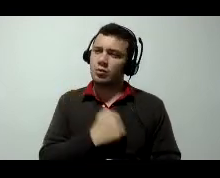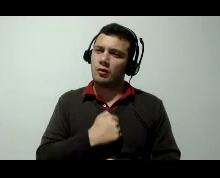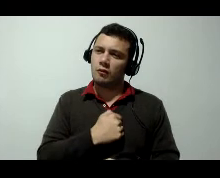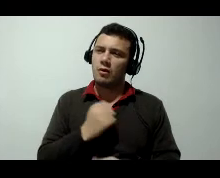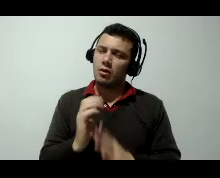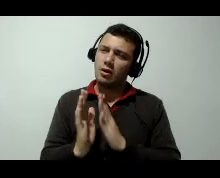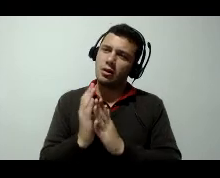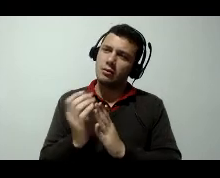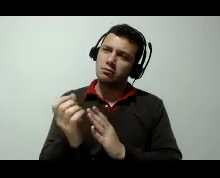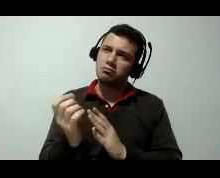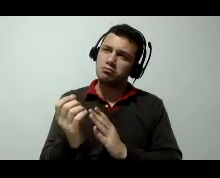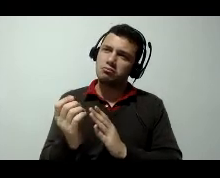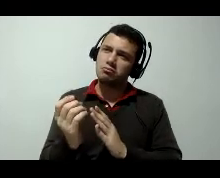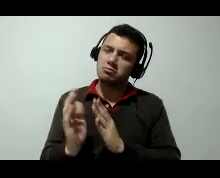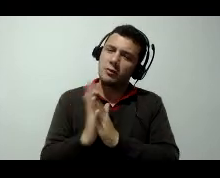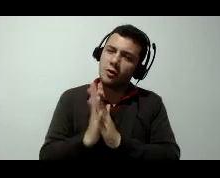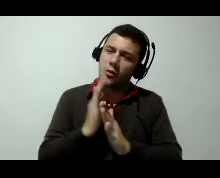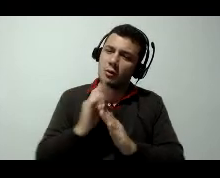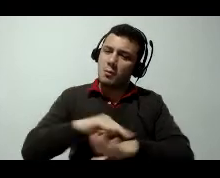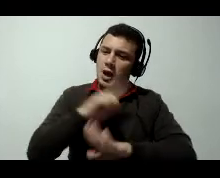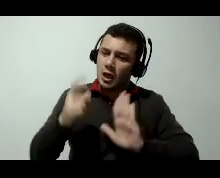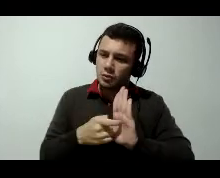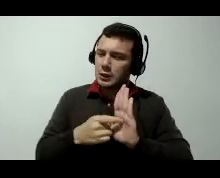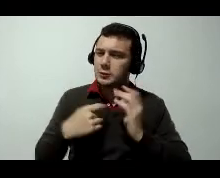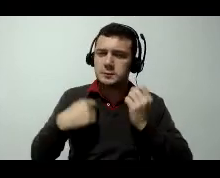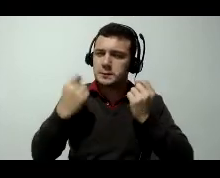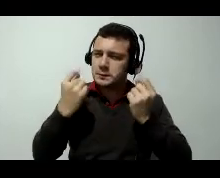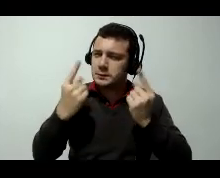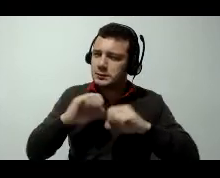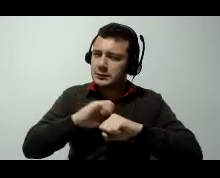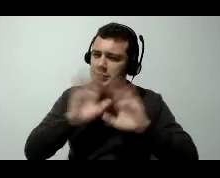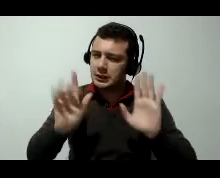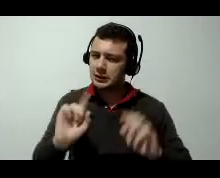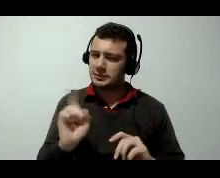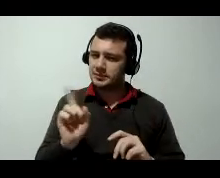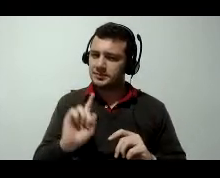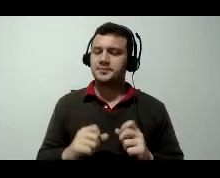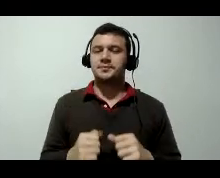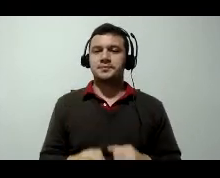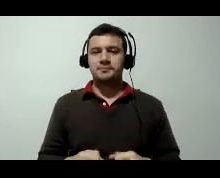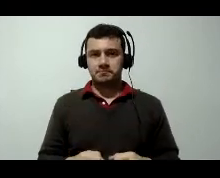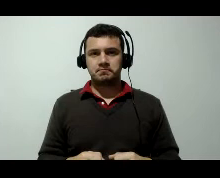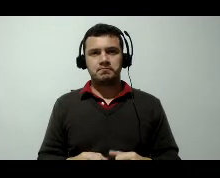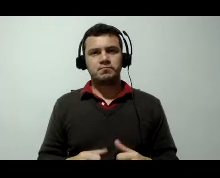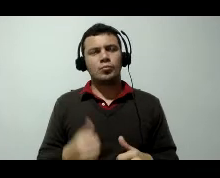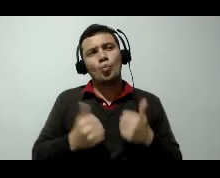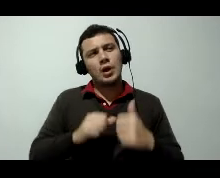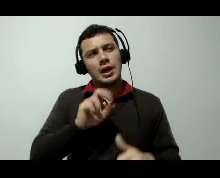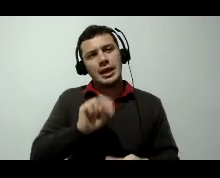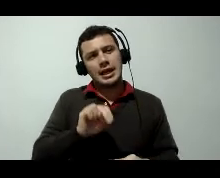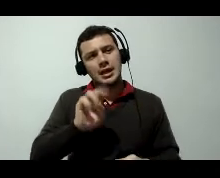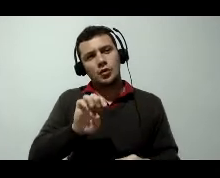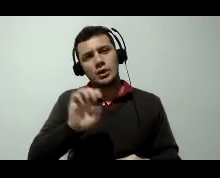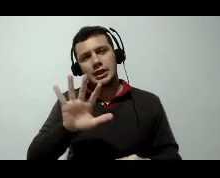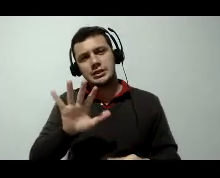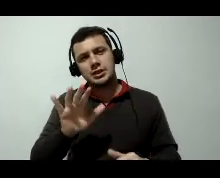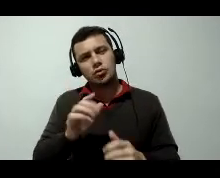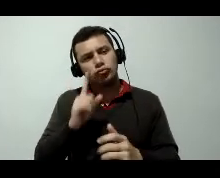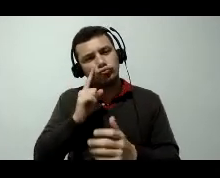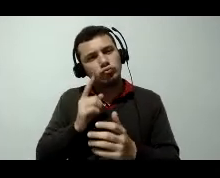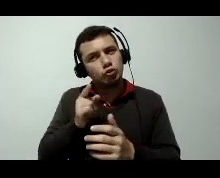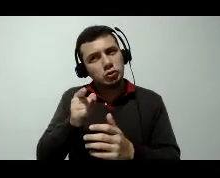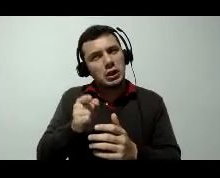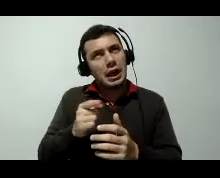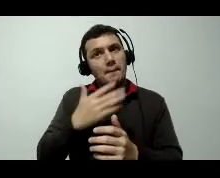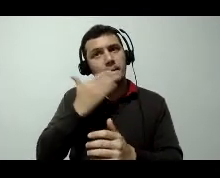Omar Galvis, mejor, porque no queda claro. ¿Cuál N95 recomiendas? Más allá de